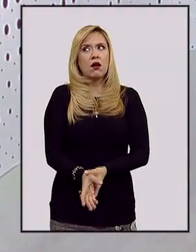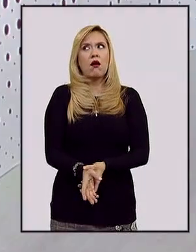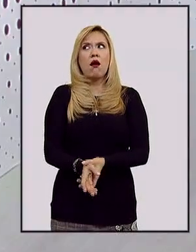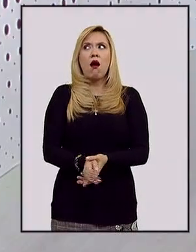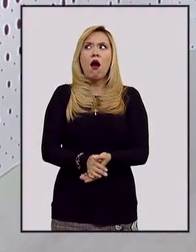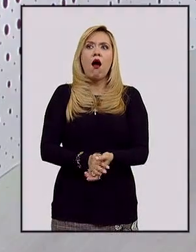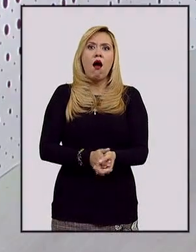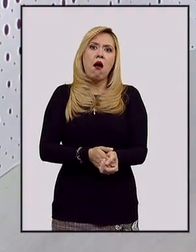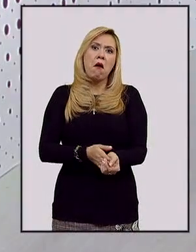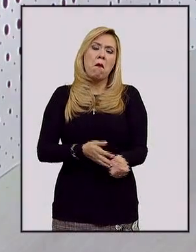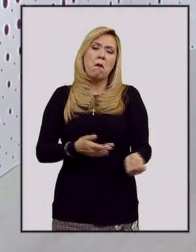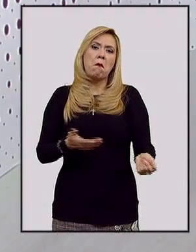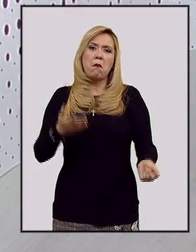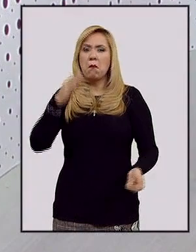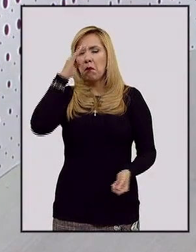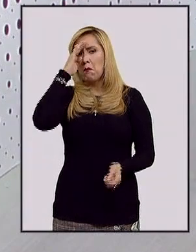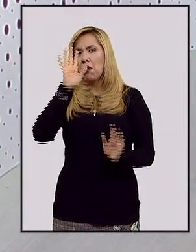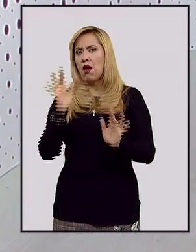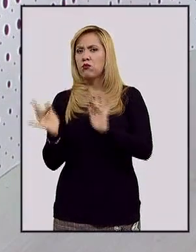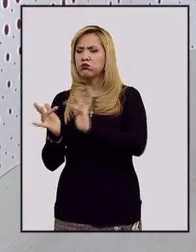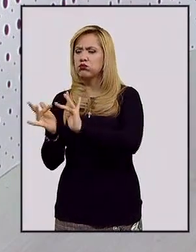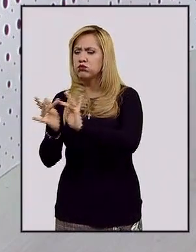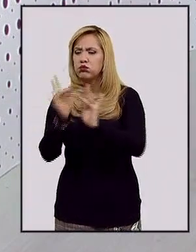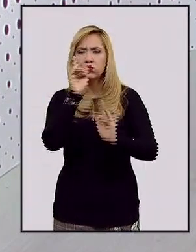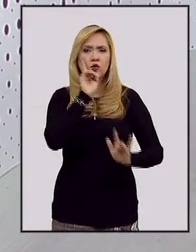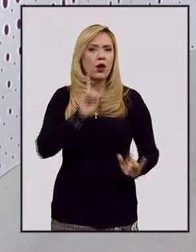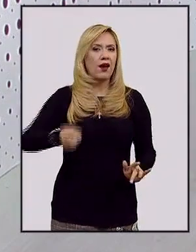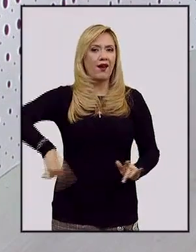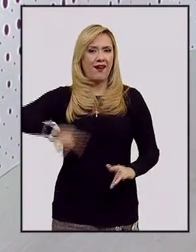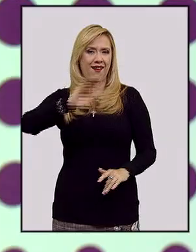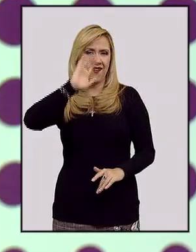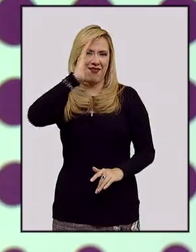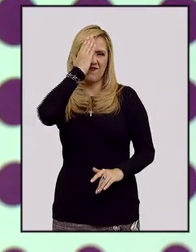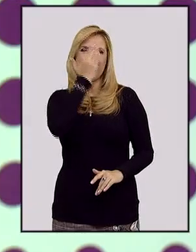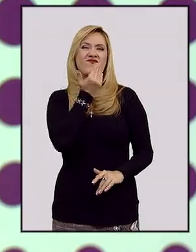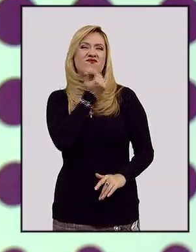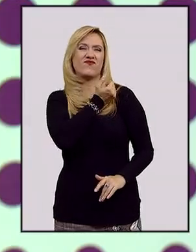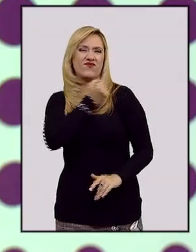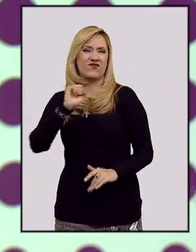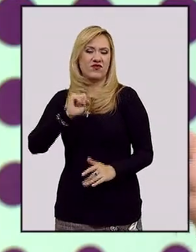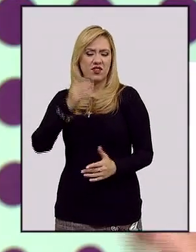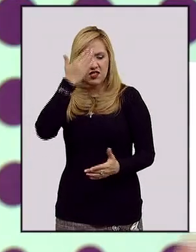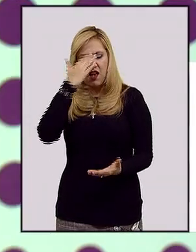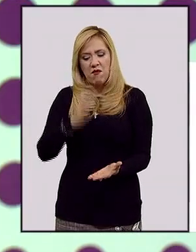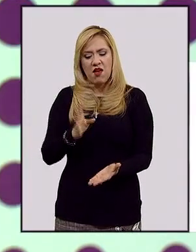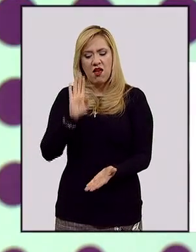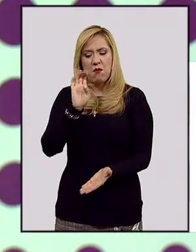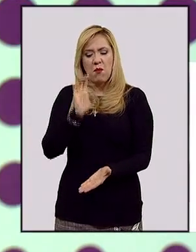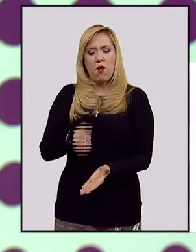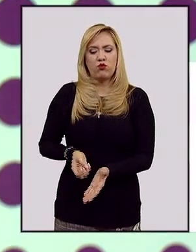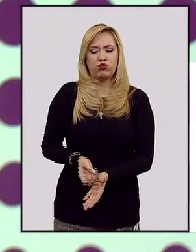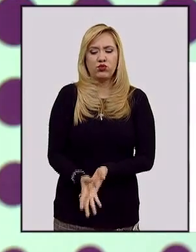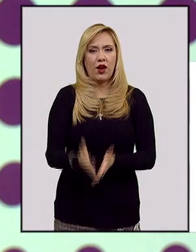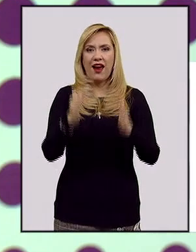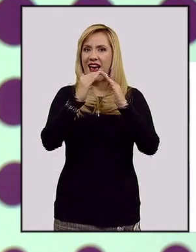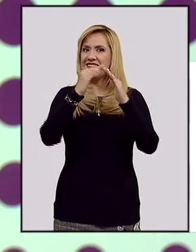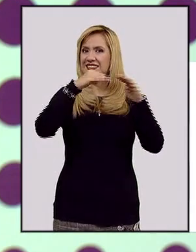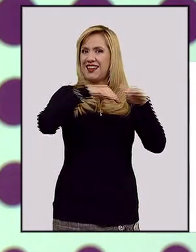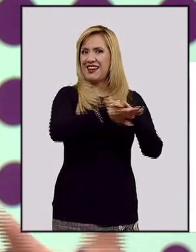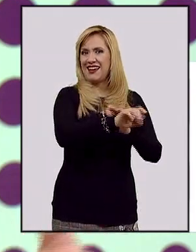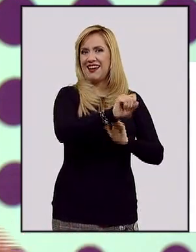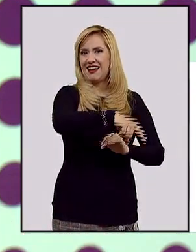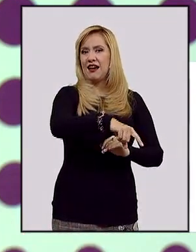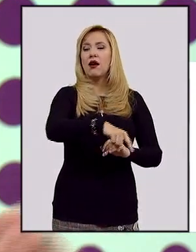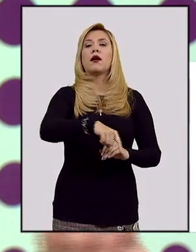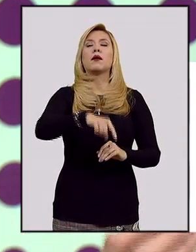en contacto con varias parteras y justo algo que hemos visto a la hora de analizar los casos, de ver la política pública,